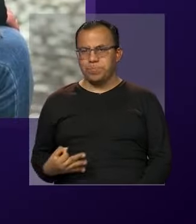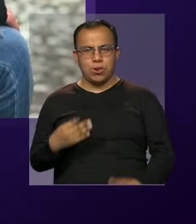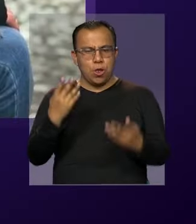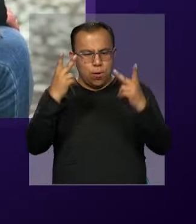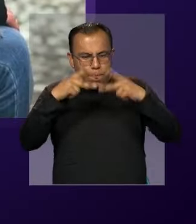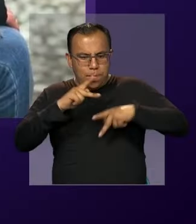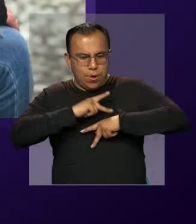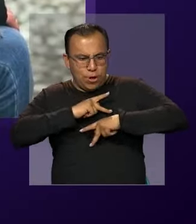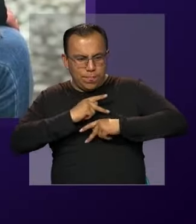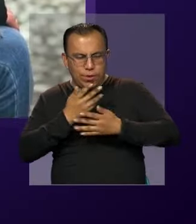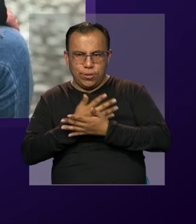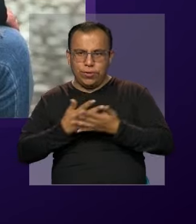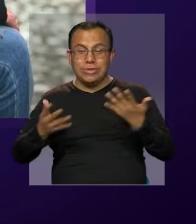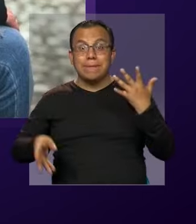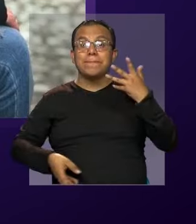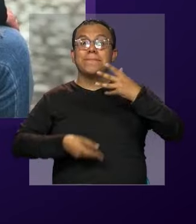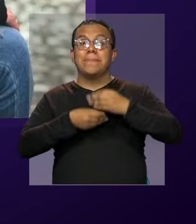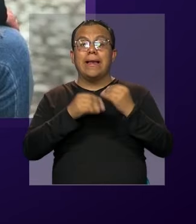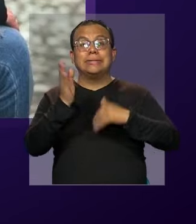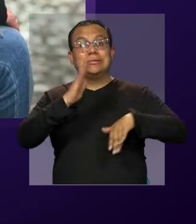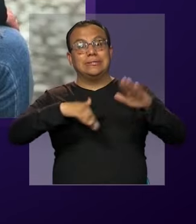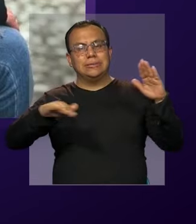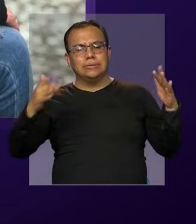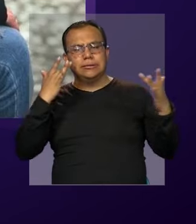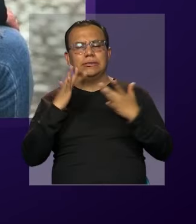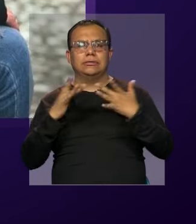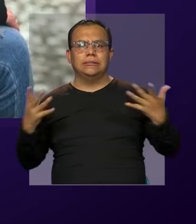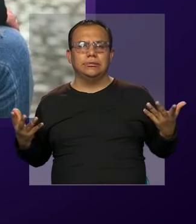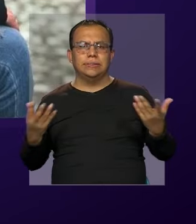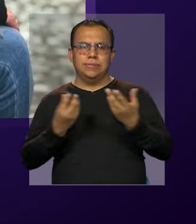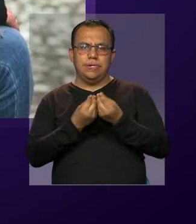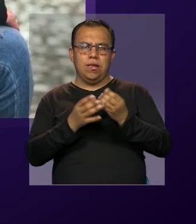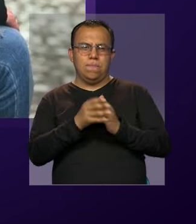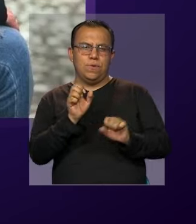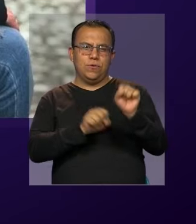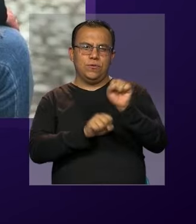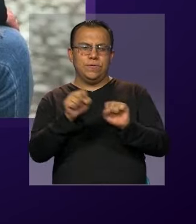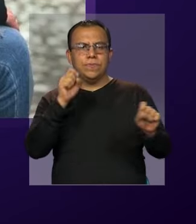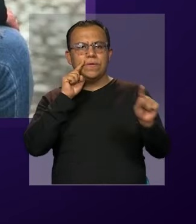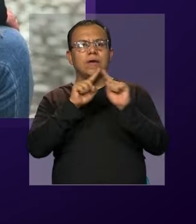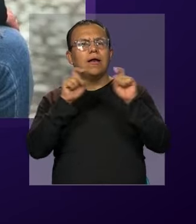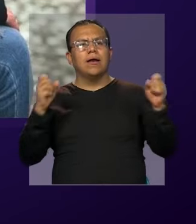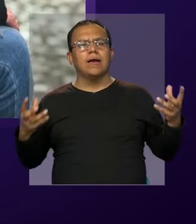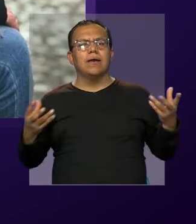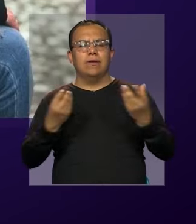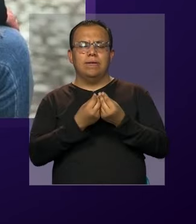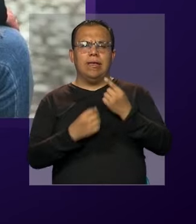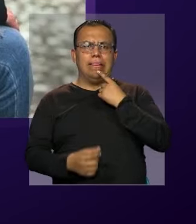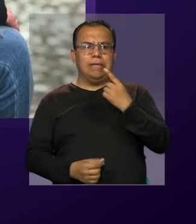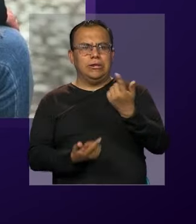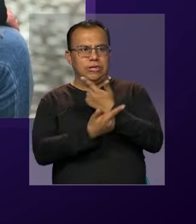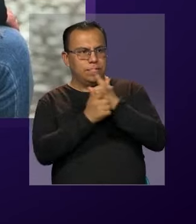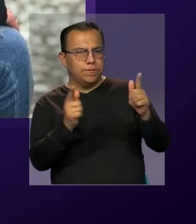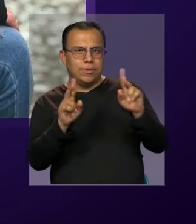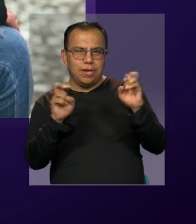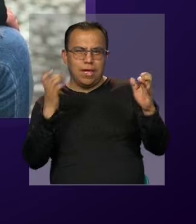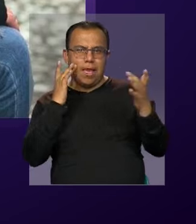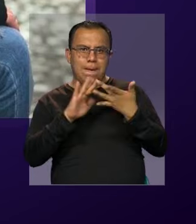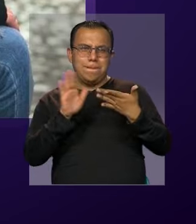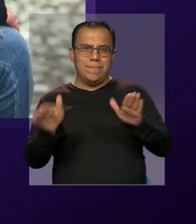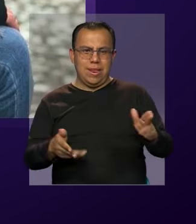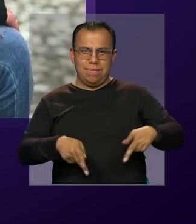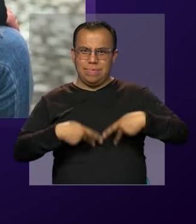intimidad. Incluso muchas veces se les niega la posibilidad de decidir libremente sobre sus planes de